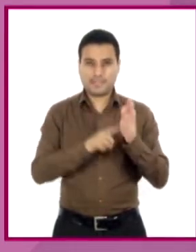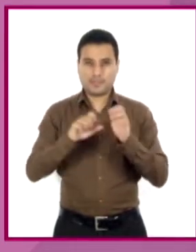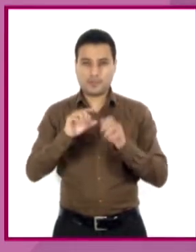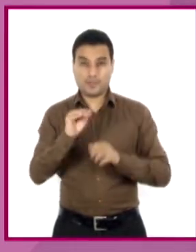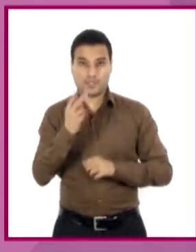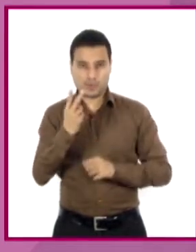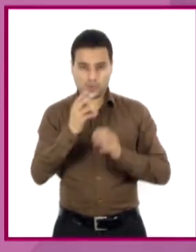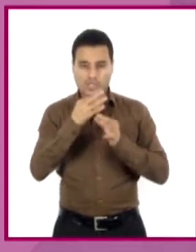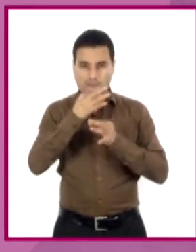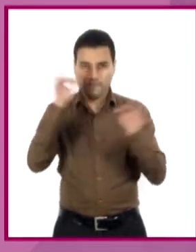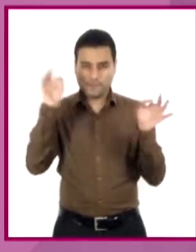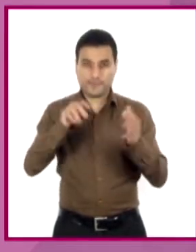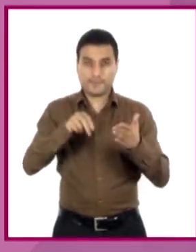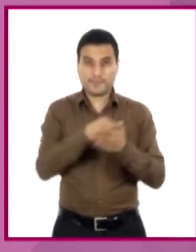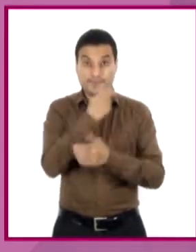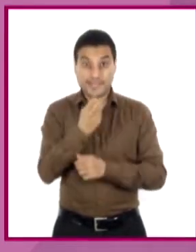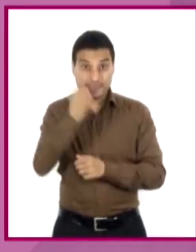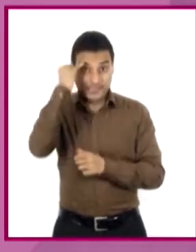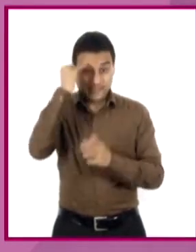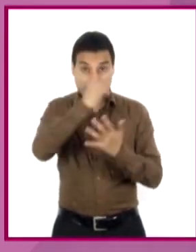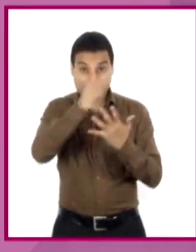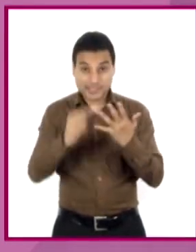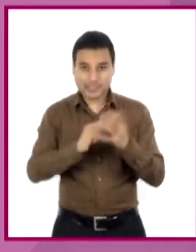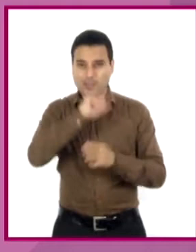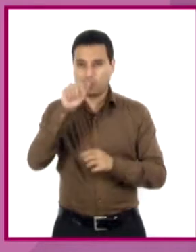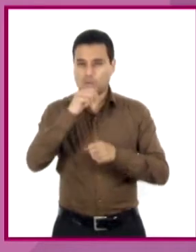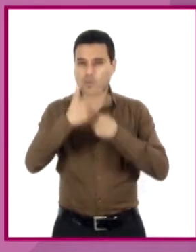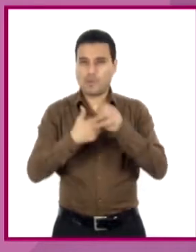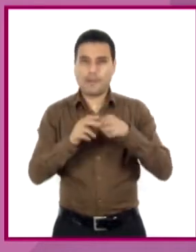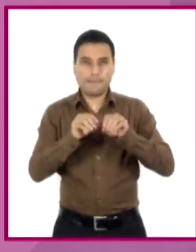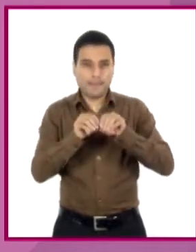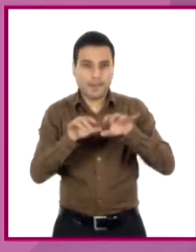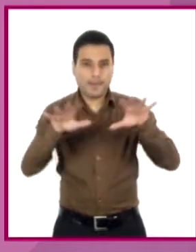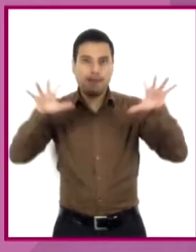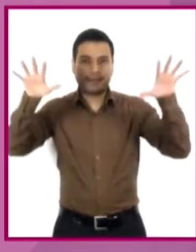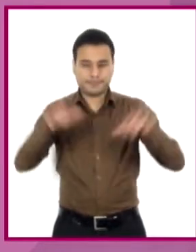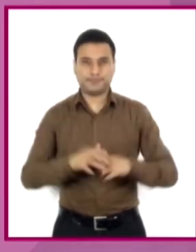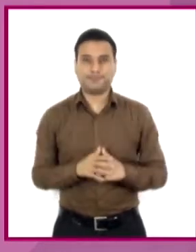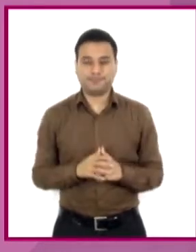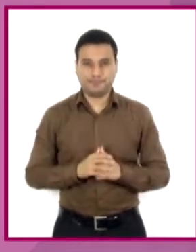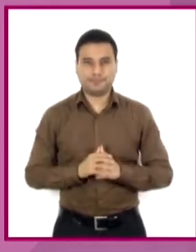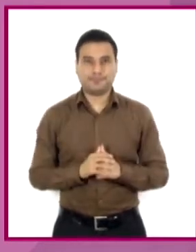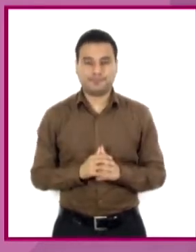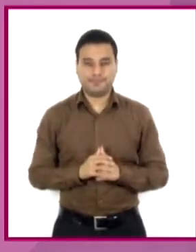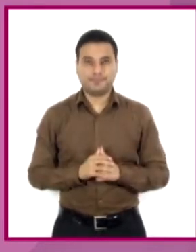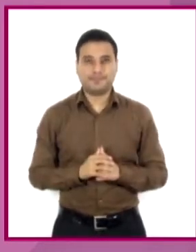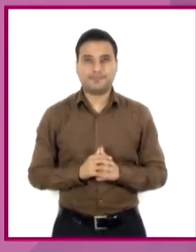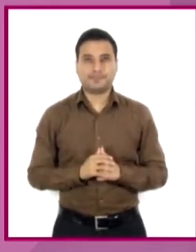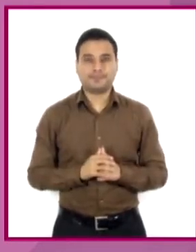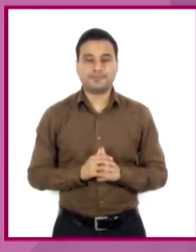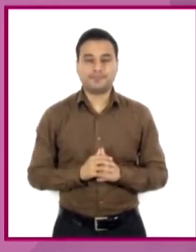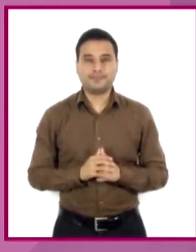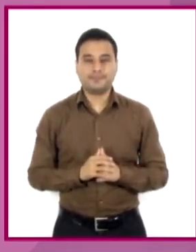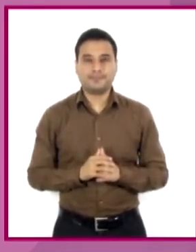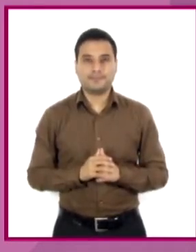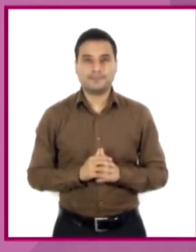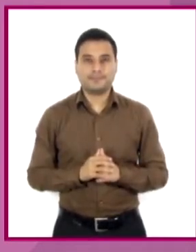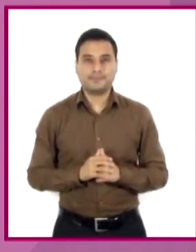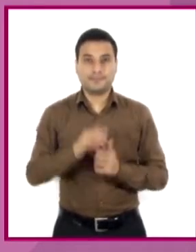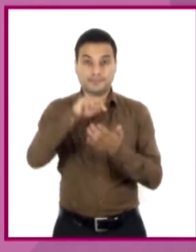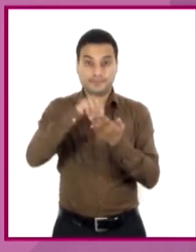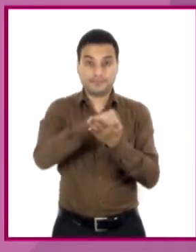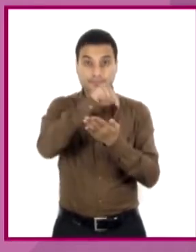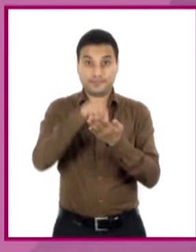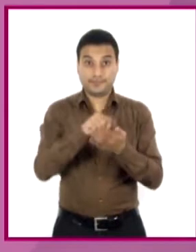1792 y cuyas ideas se difundieron por toda Europa a la par de la expansión francesa. En los lugares